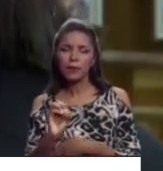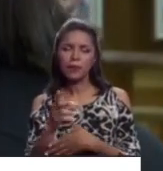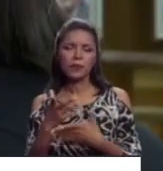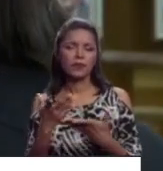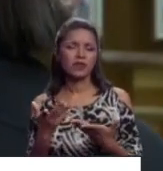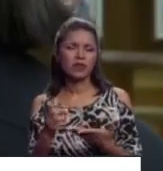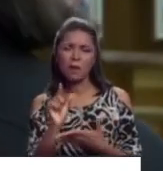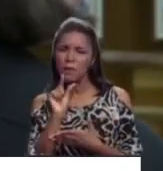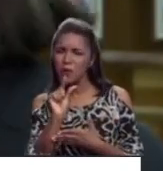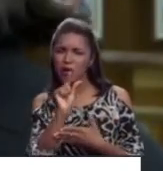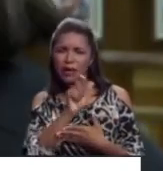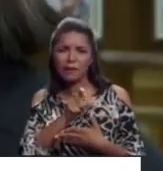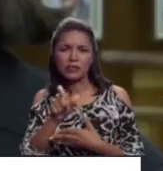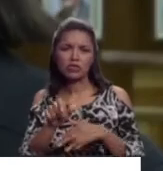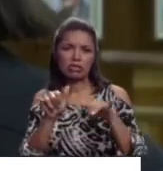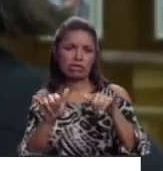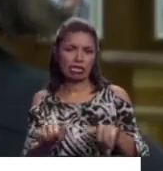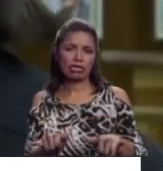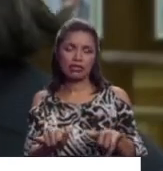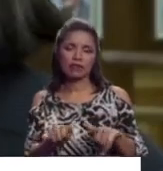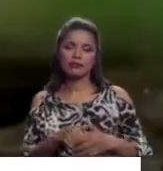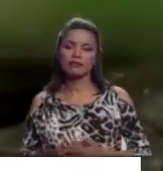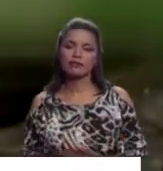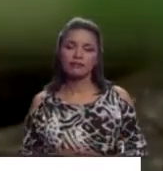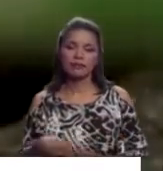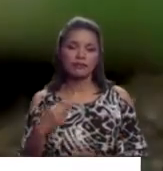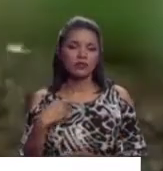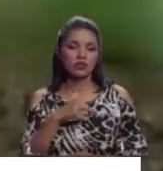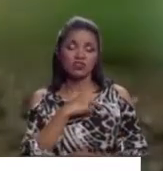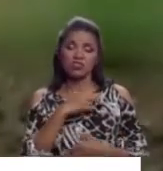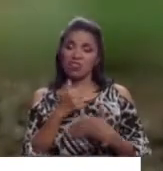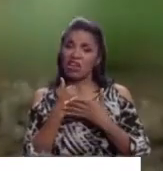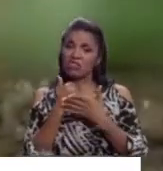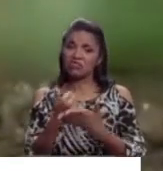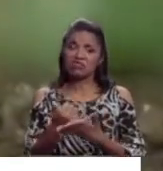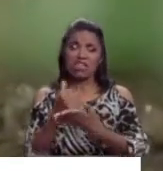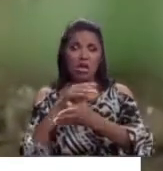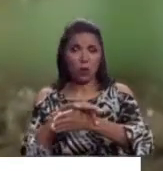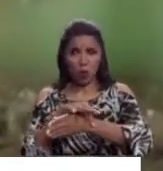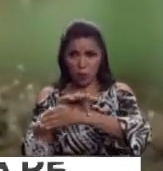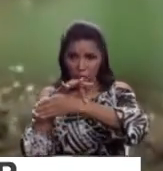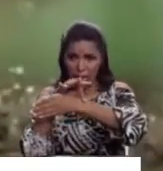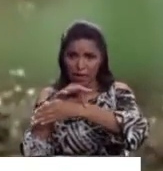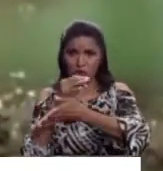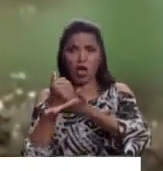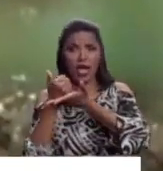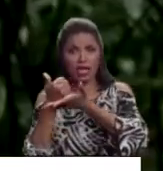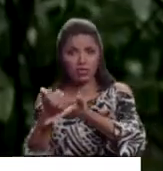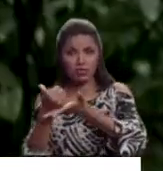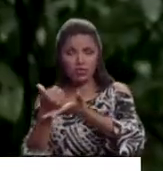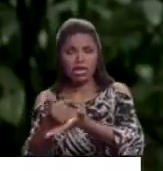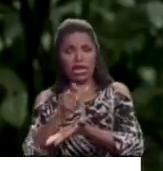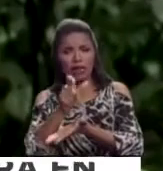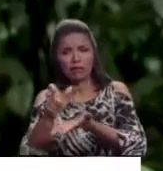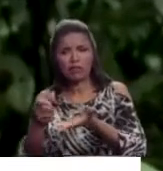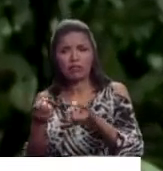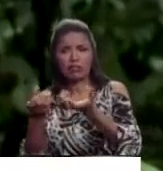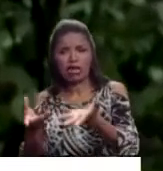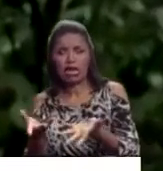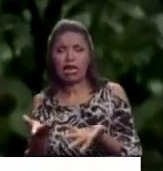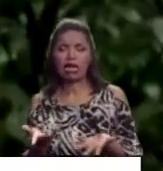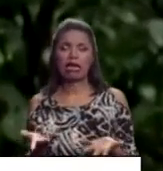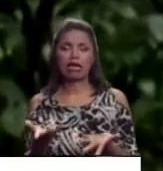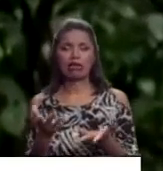el norte. Entonces, a nosotros solo nos queda seguir atendiendo la parte humanitaria, seguir atendiendo la parte de seguridad y decirles,